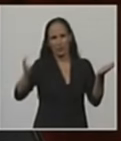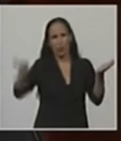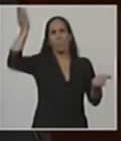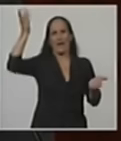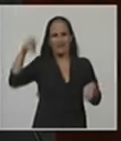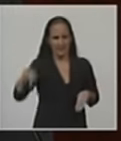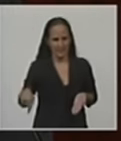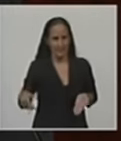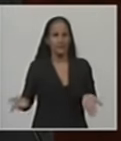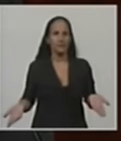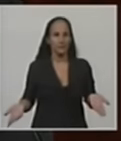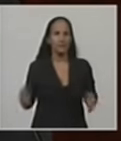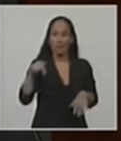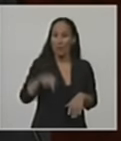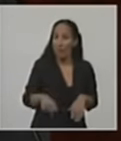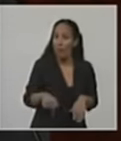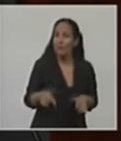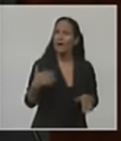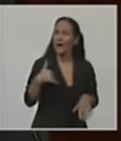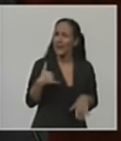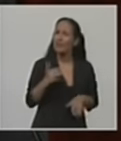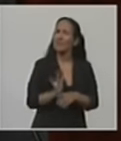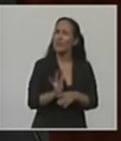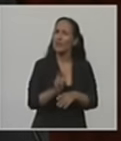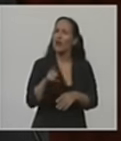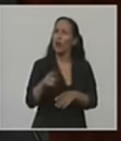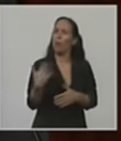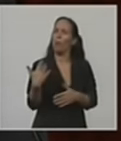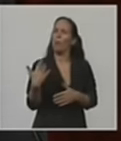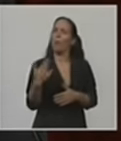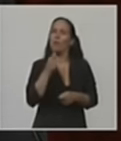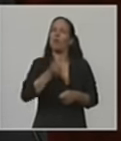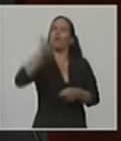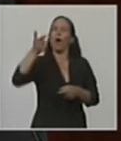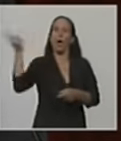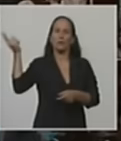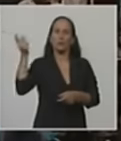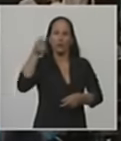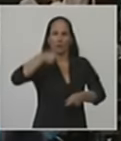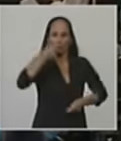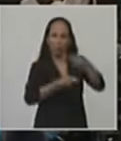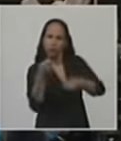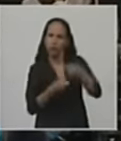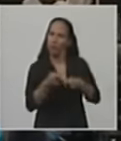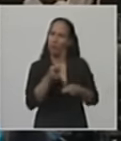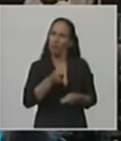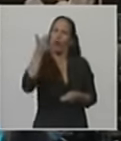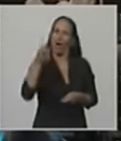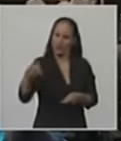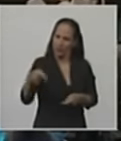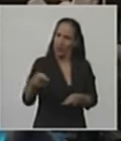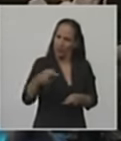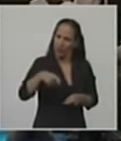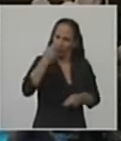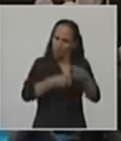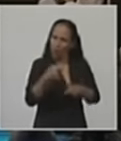Hoy, la Argentina es un país próspero para los narcotraficantes. Somos un país que recibe droga, la transforma,